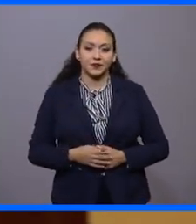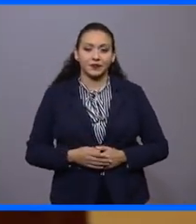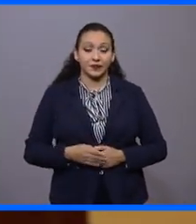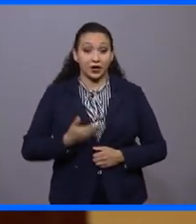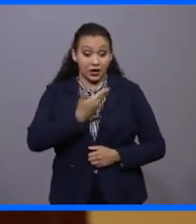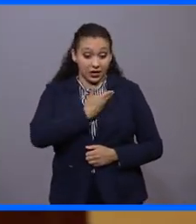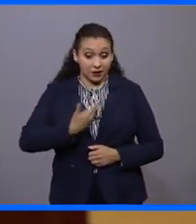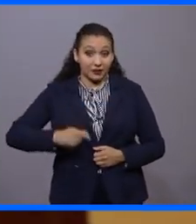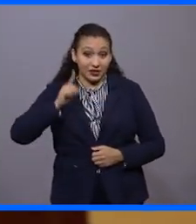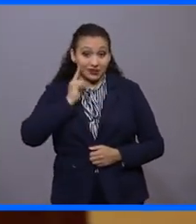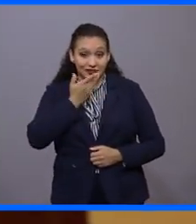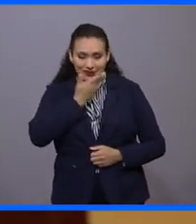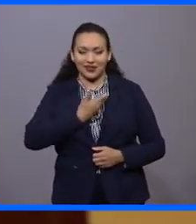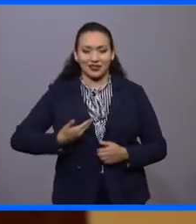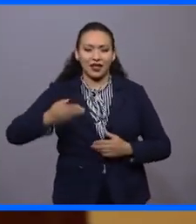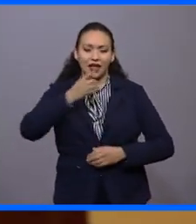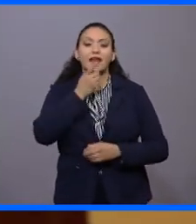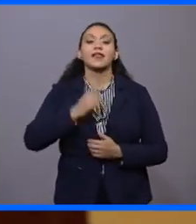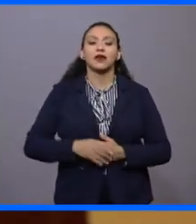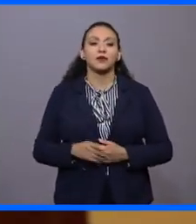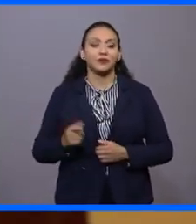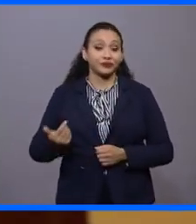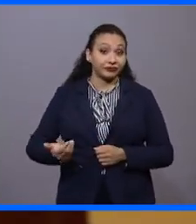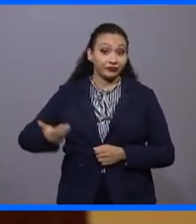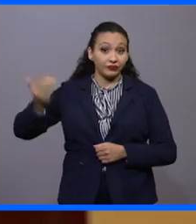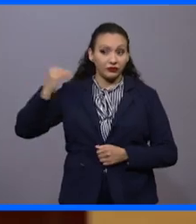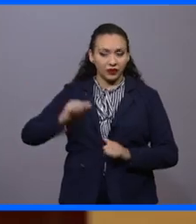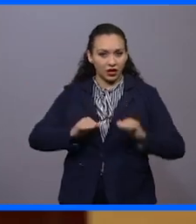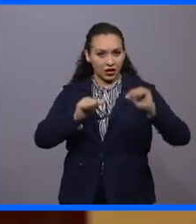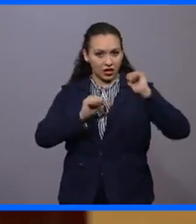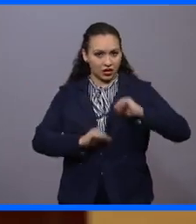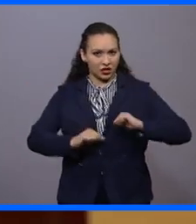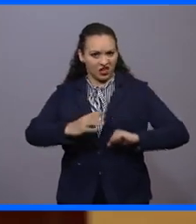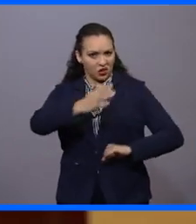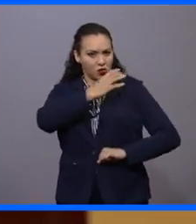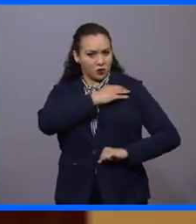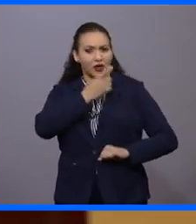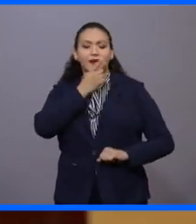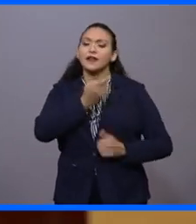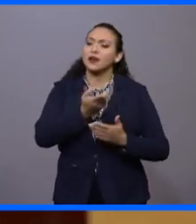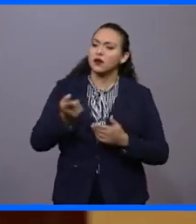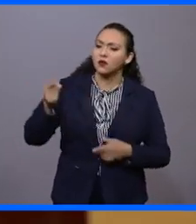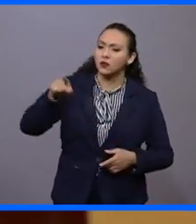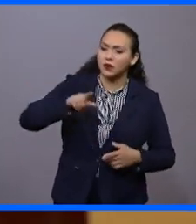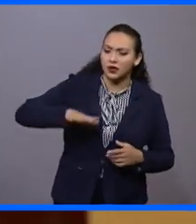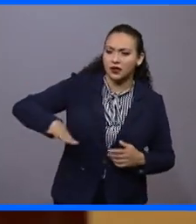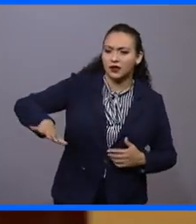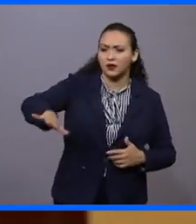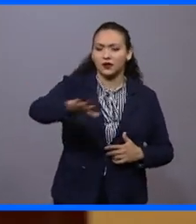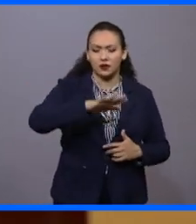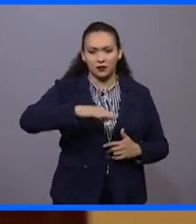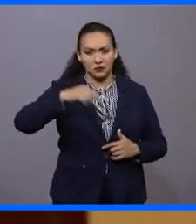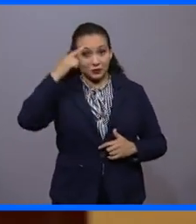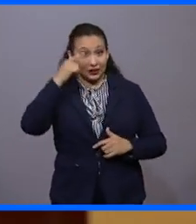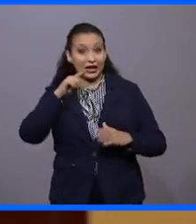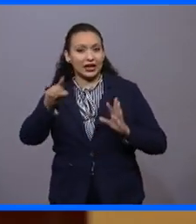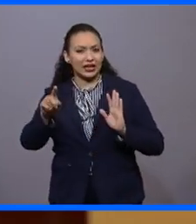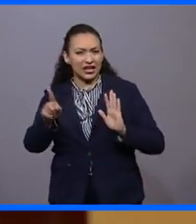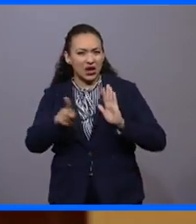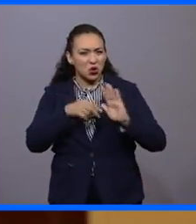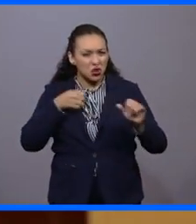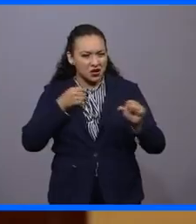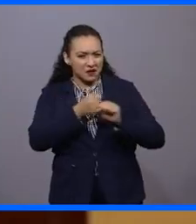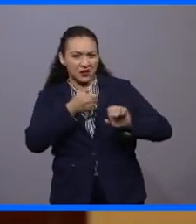Sostuvo que en su calidad de comandante de las Fuerzas Armadas giró las órdenes formales para que sus estructuras y elementos nunca más